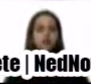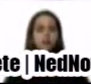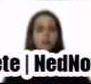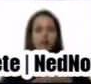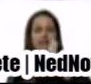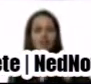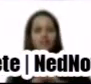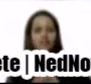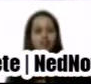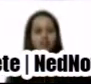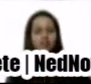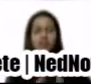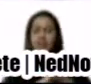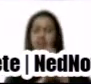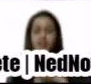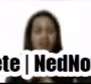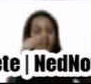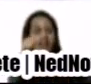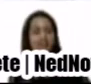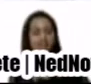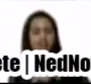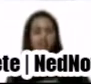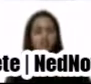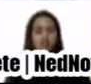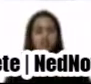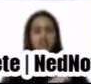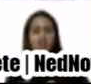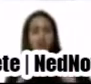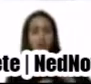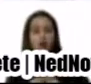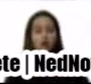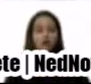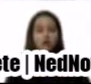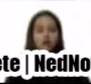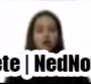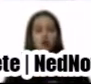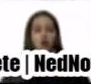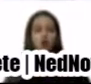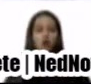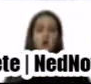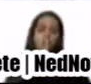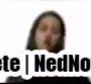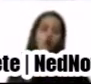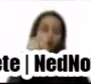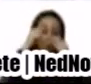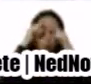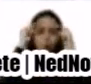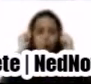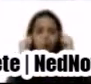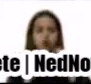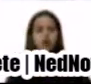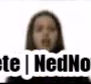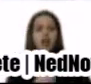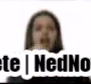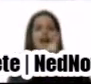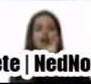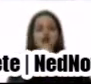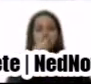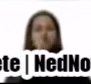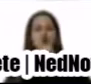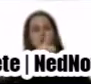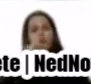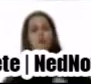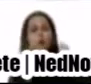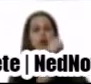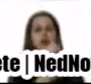en actuación en Venezuela, que es la Asamblea Nacional, es definitivamente el objetivo del régimen. Y por eso